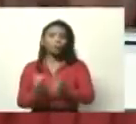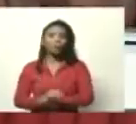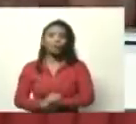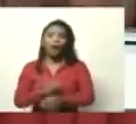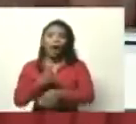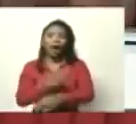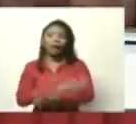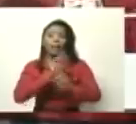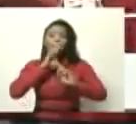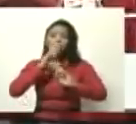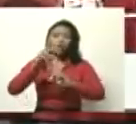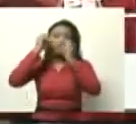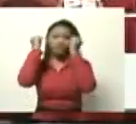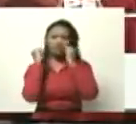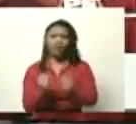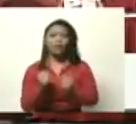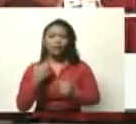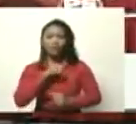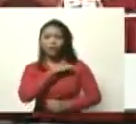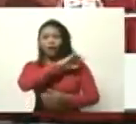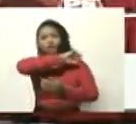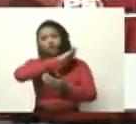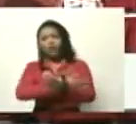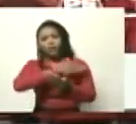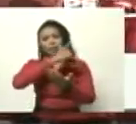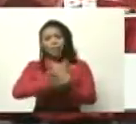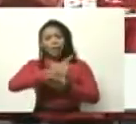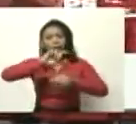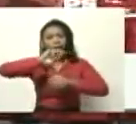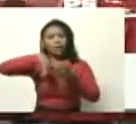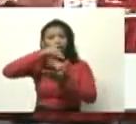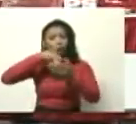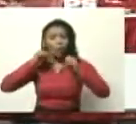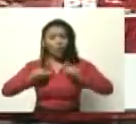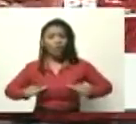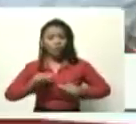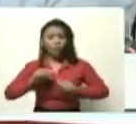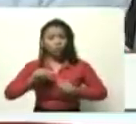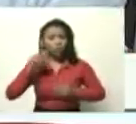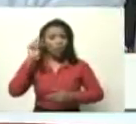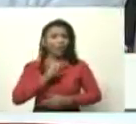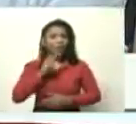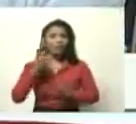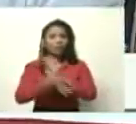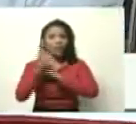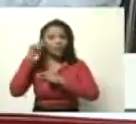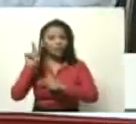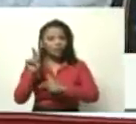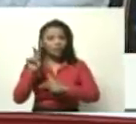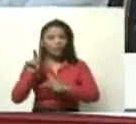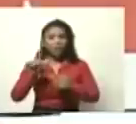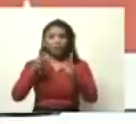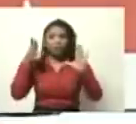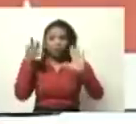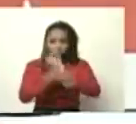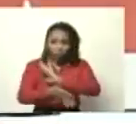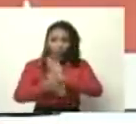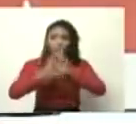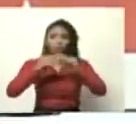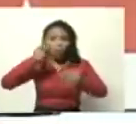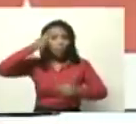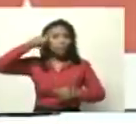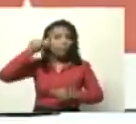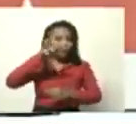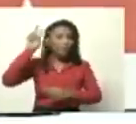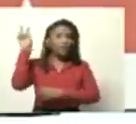ante la respuesta contundente de nuestra Fuerza Armada Nacional Bolivariana, de los organismos del Estado, pero sobre todo del pueblo